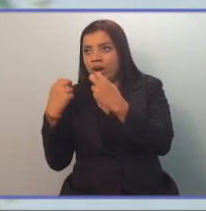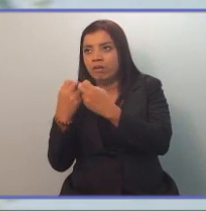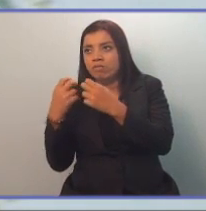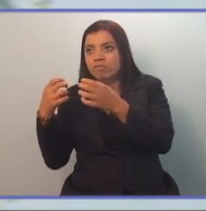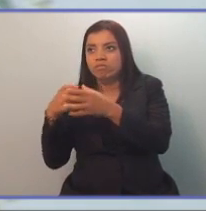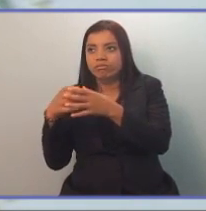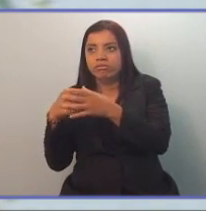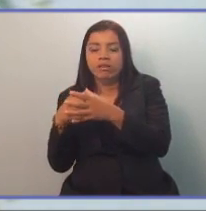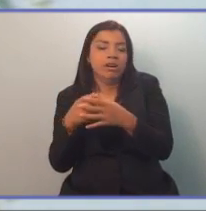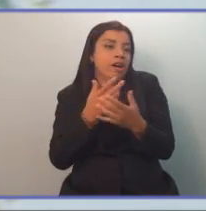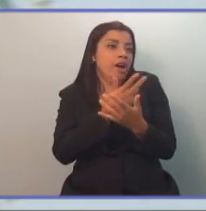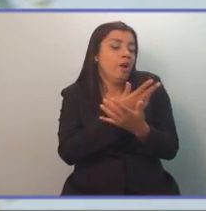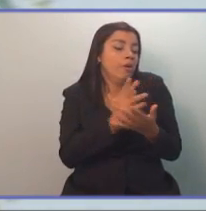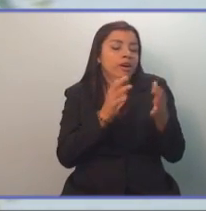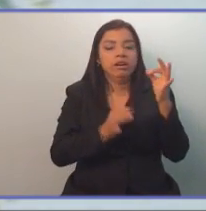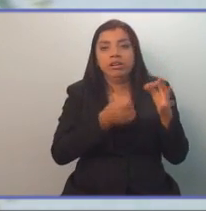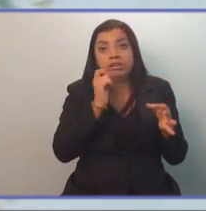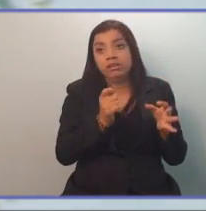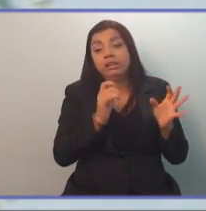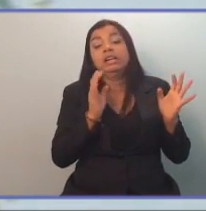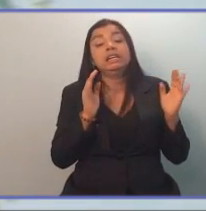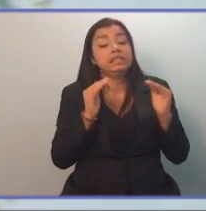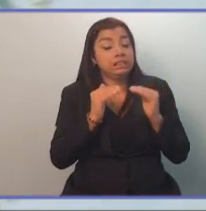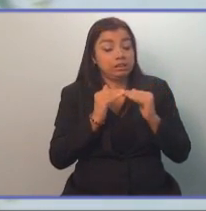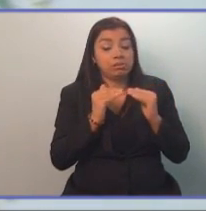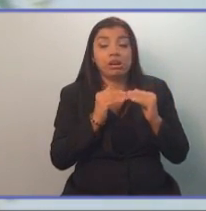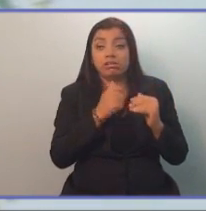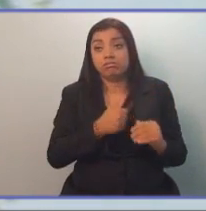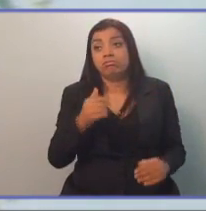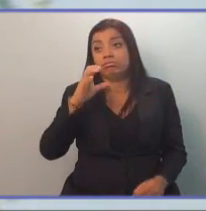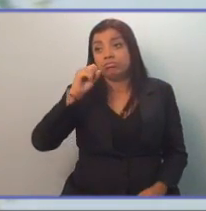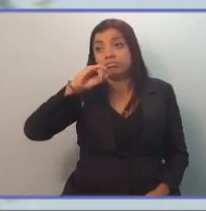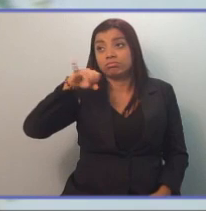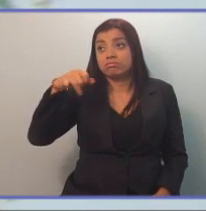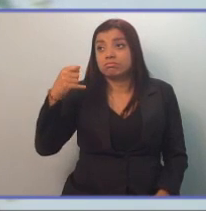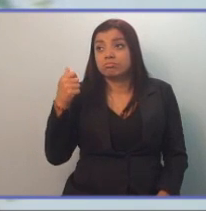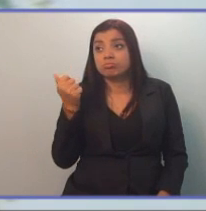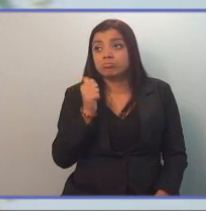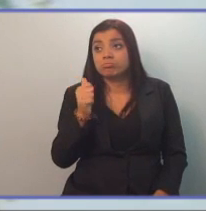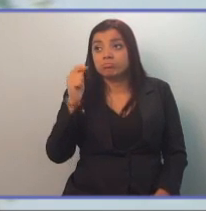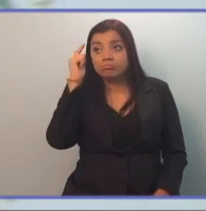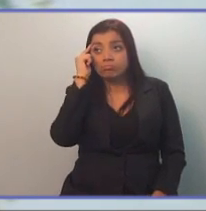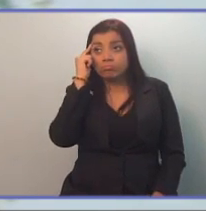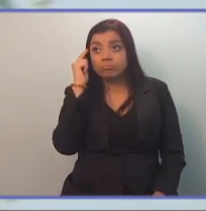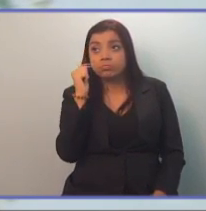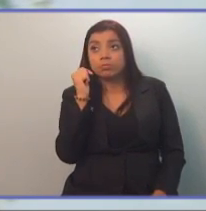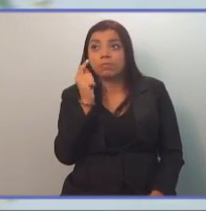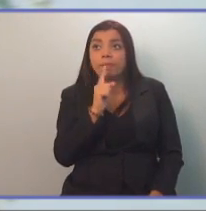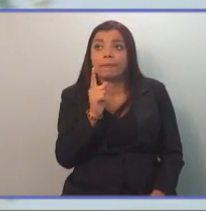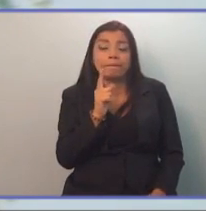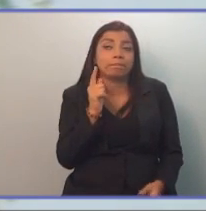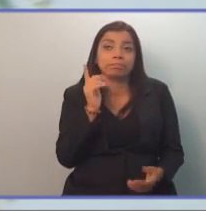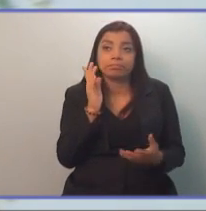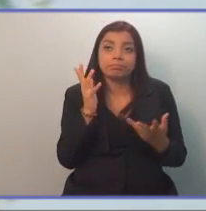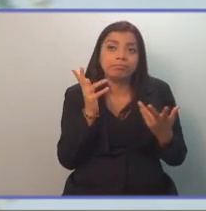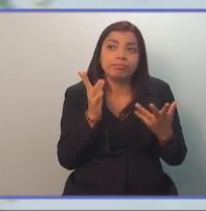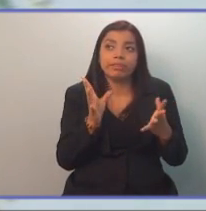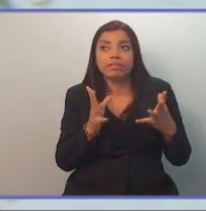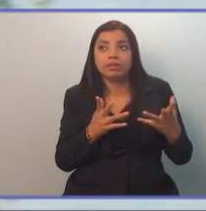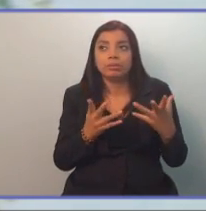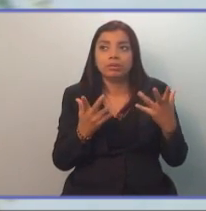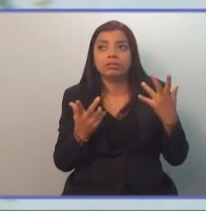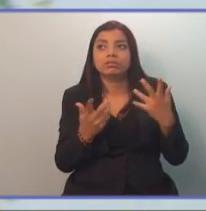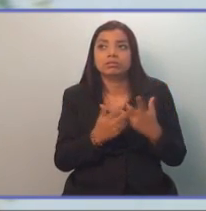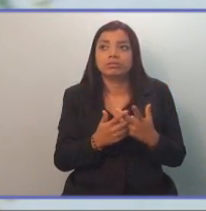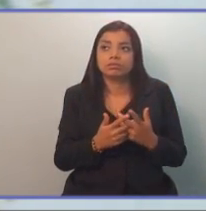en cualquier tribunal colegiado, eso debe ser sometido a conocimiento de Corte. No hubo como mucha aceptación.